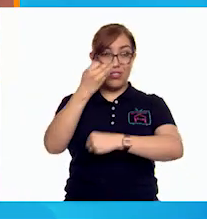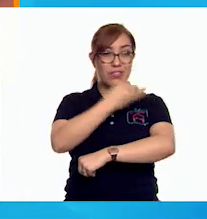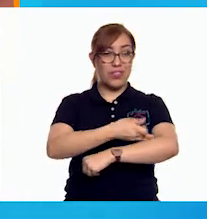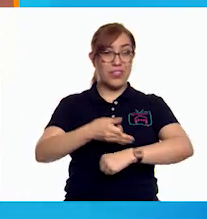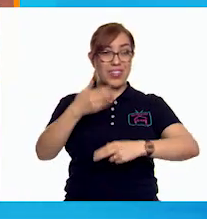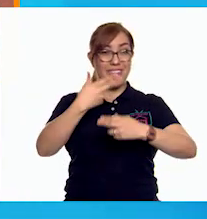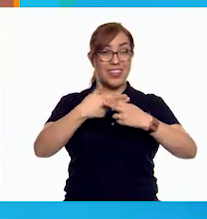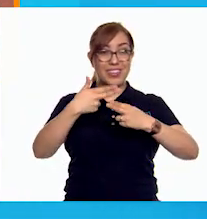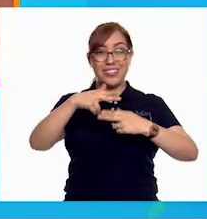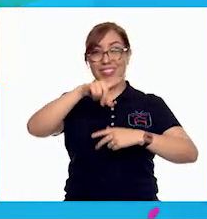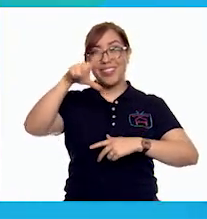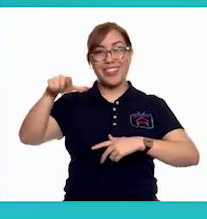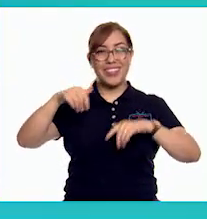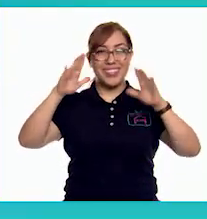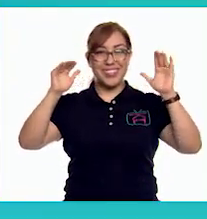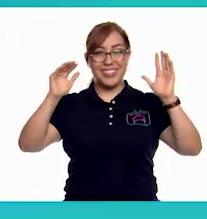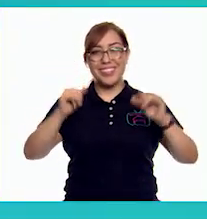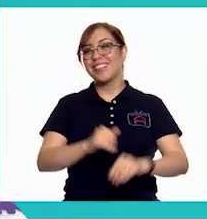luego!